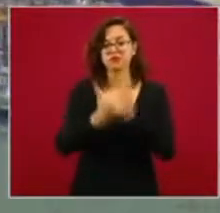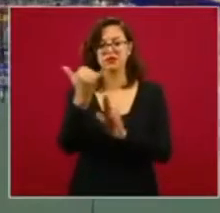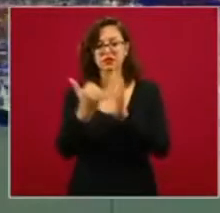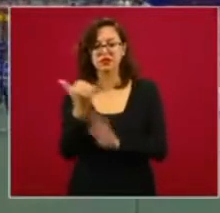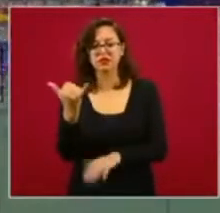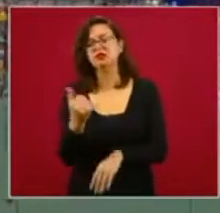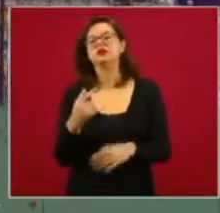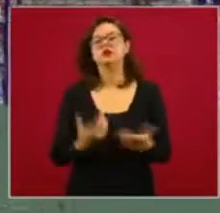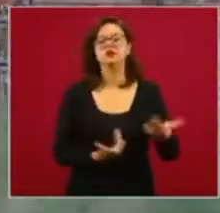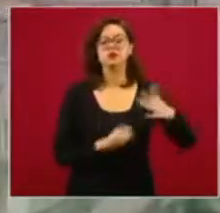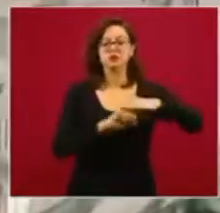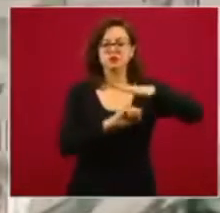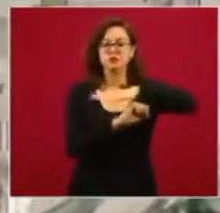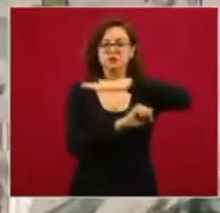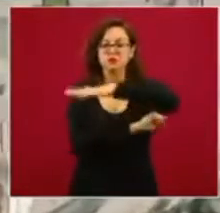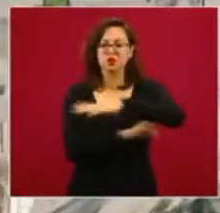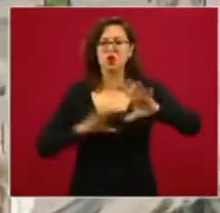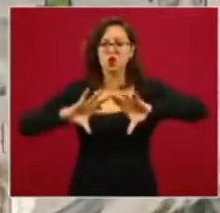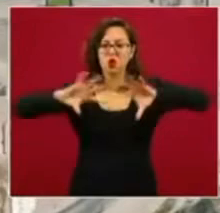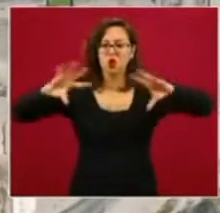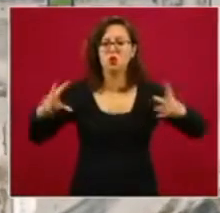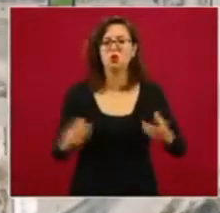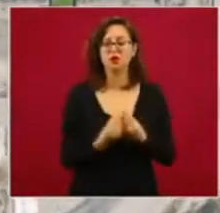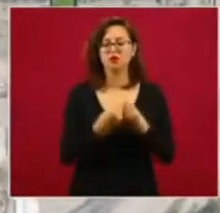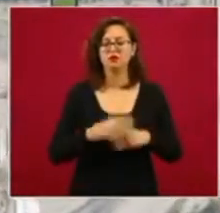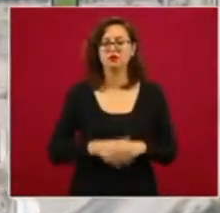pilas que representan el 100% del total.